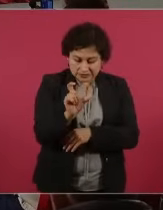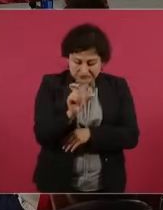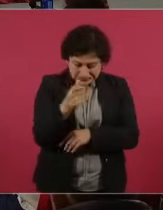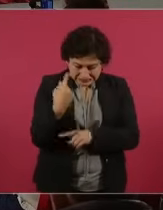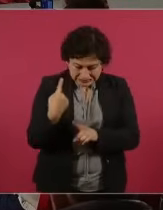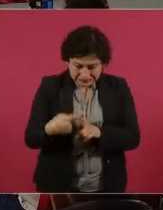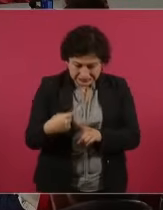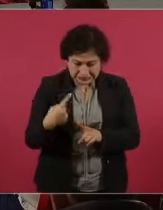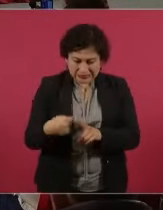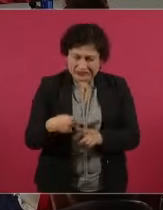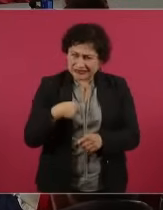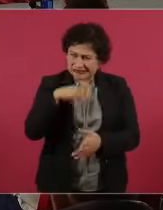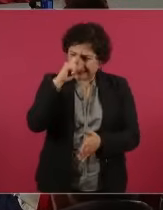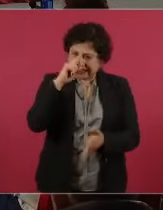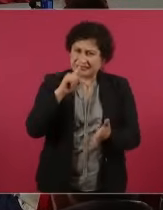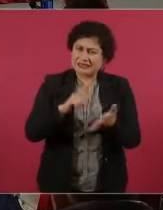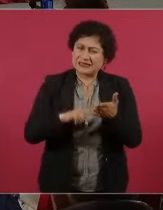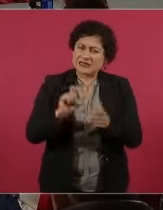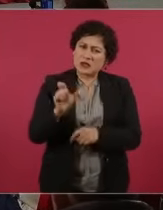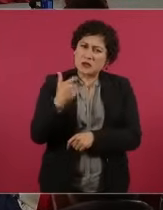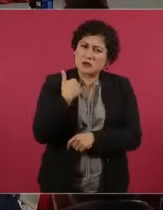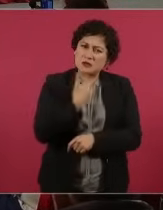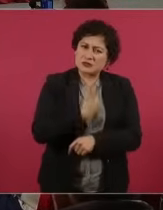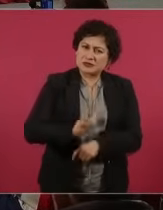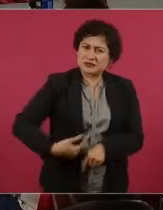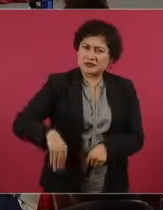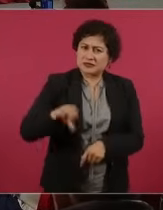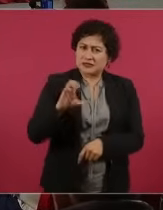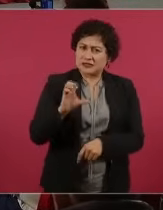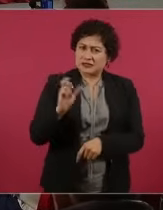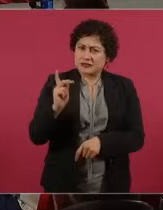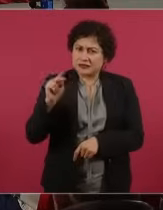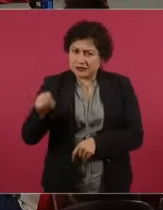el licenciado Peña o con Calderón,